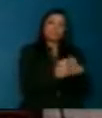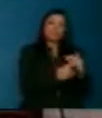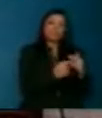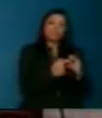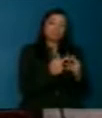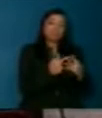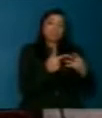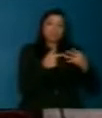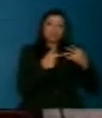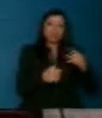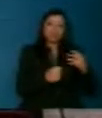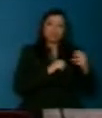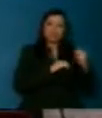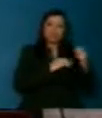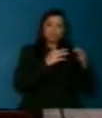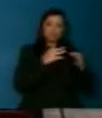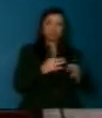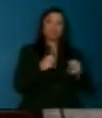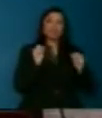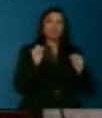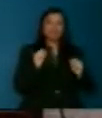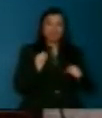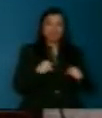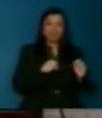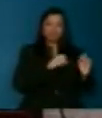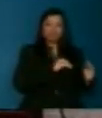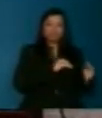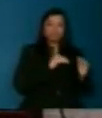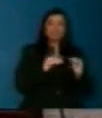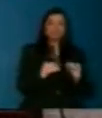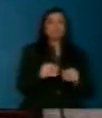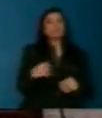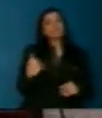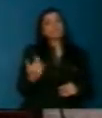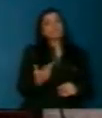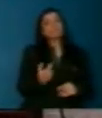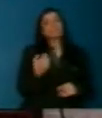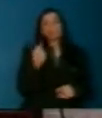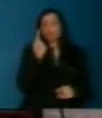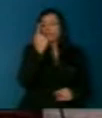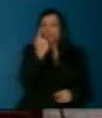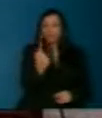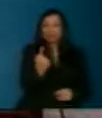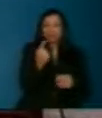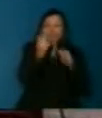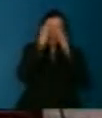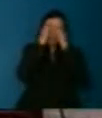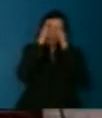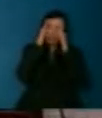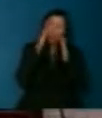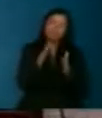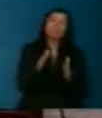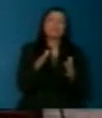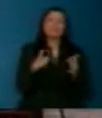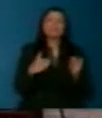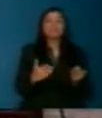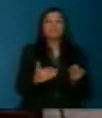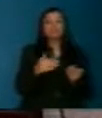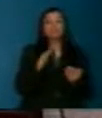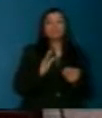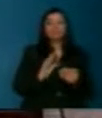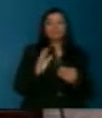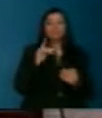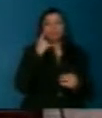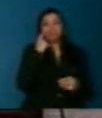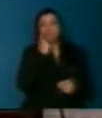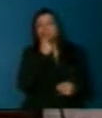poder. Ir entonces al encuentro de la persona humana para no estar nunca frente a esa